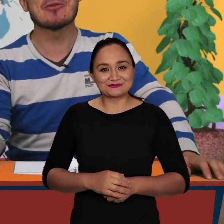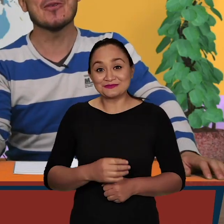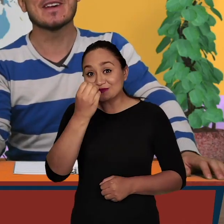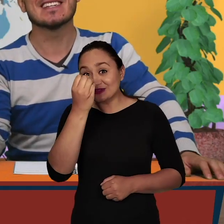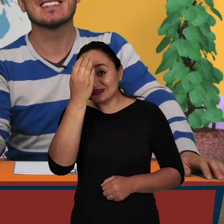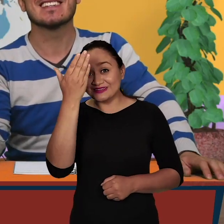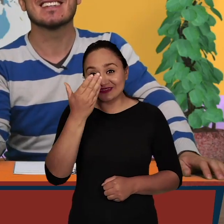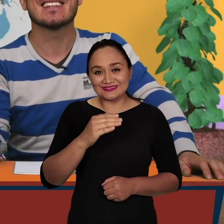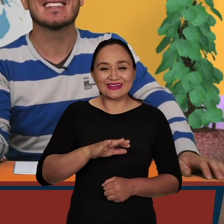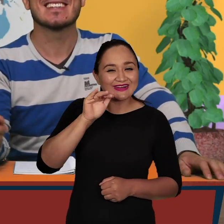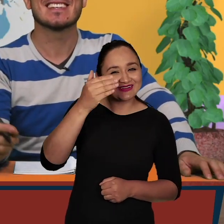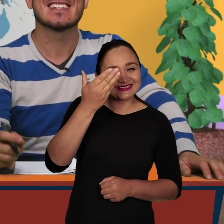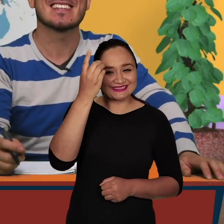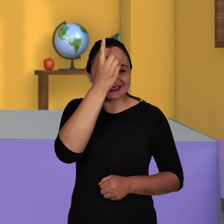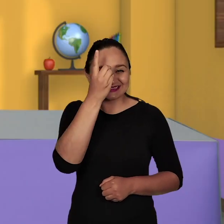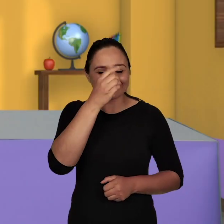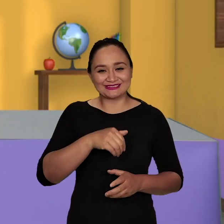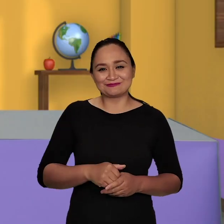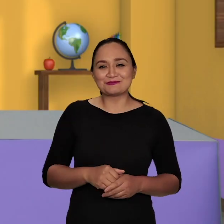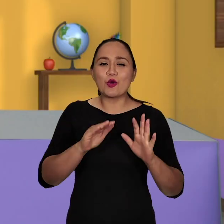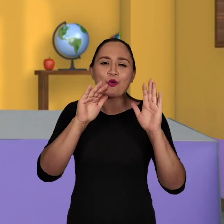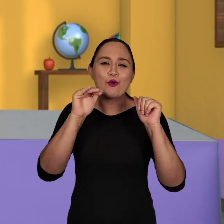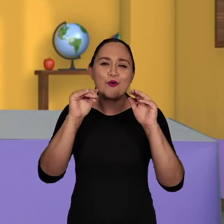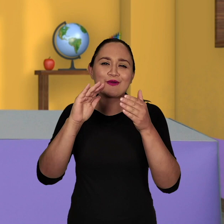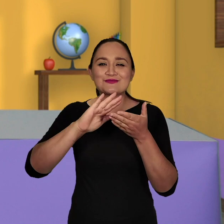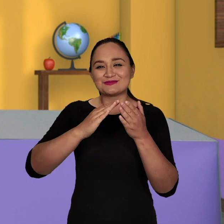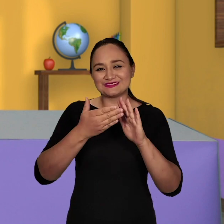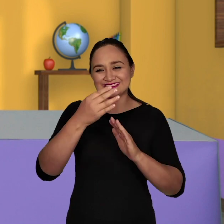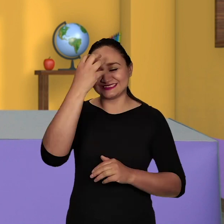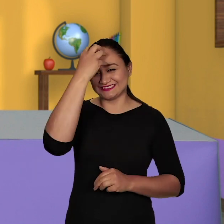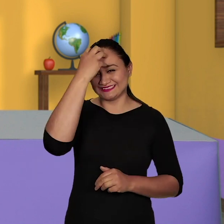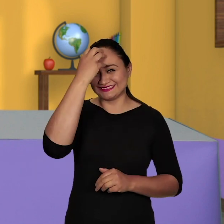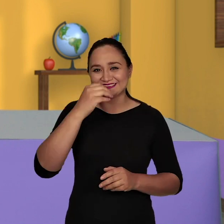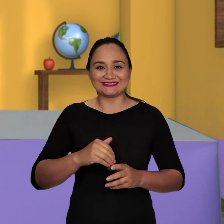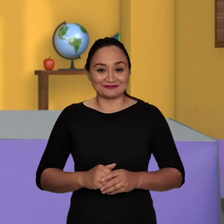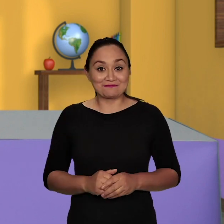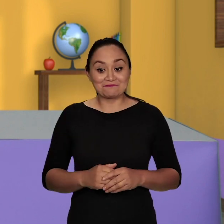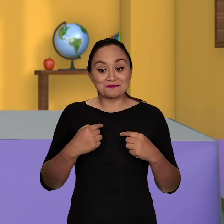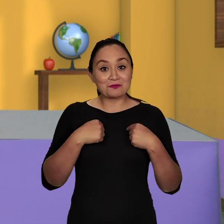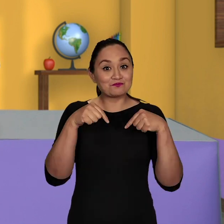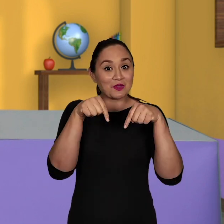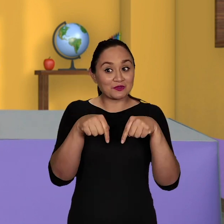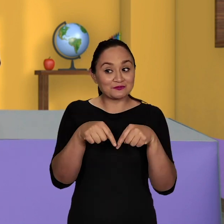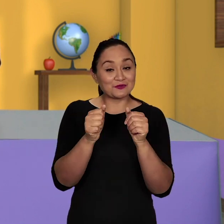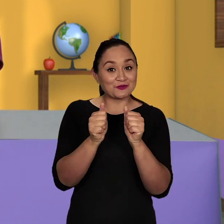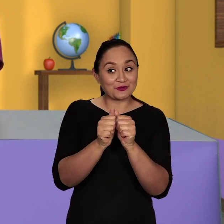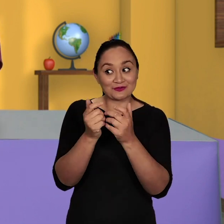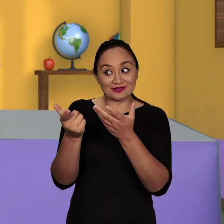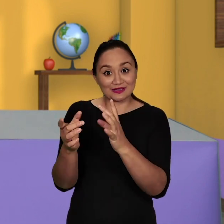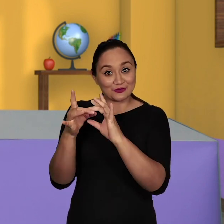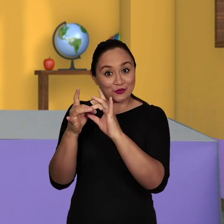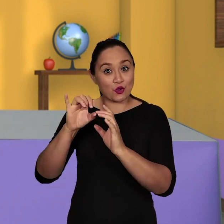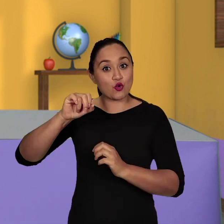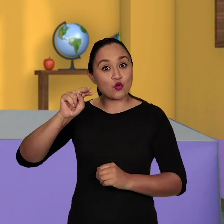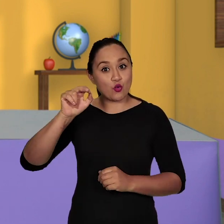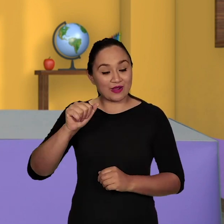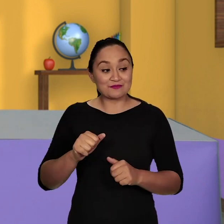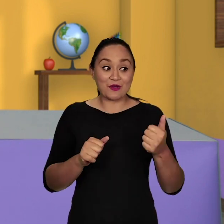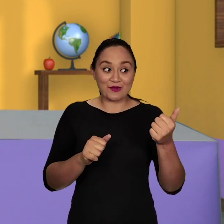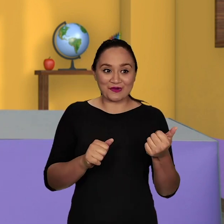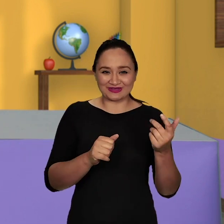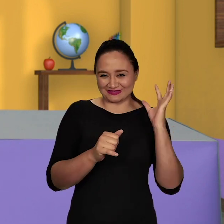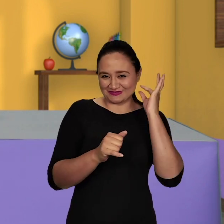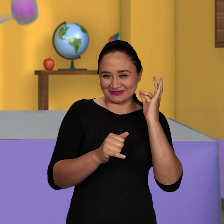¡Buen día, profe! Hola, profe Diana. ¡Hola, comunidad educativa! Estoy aquí con mi compañero Juan Camilo y